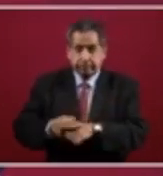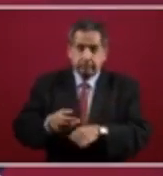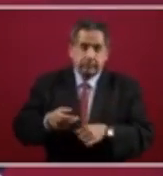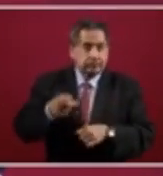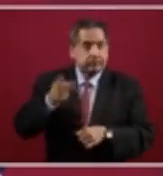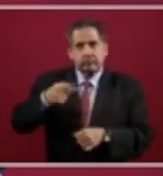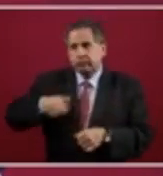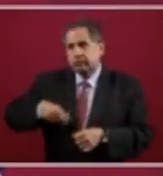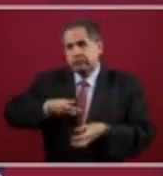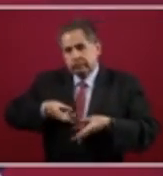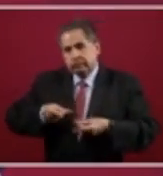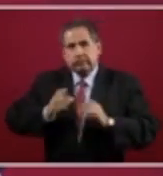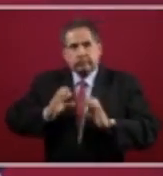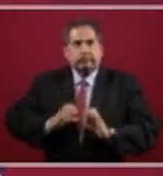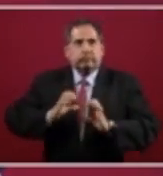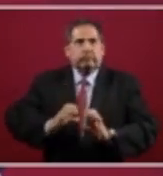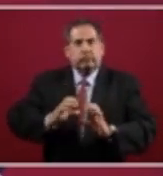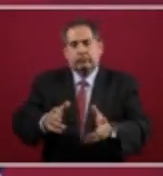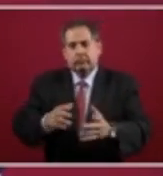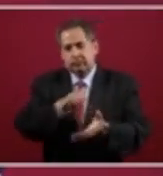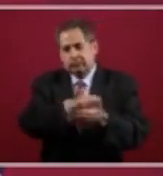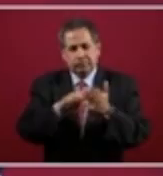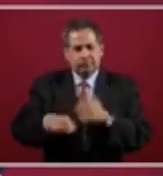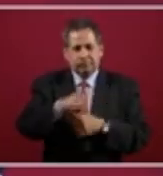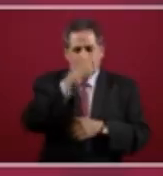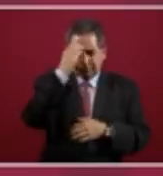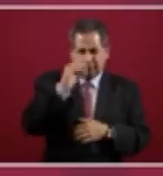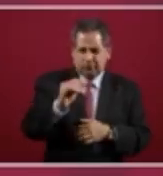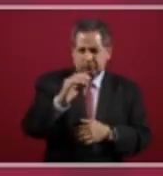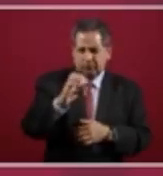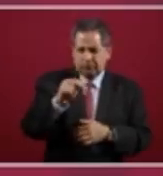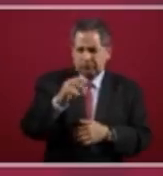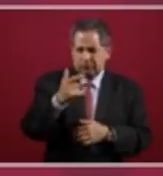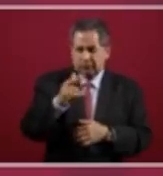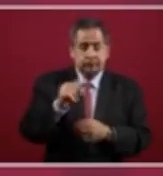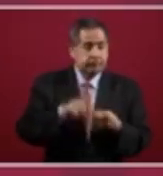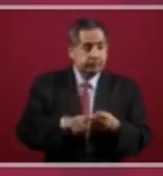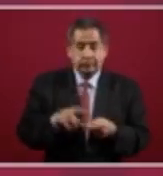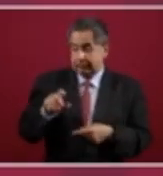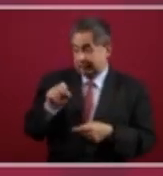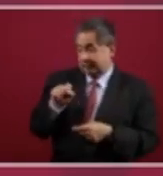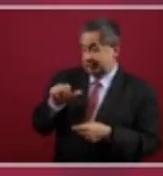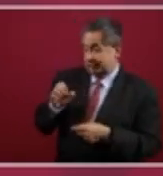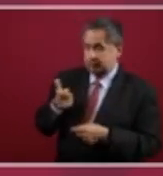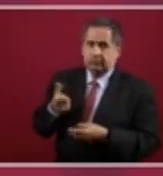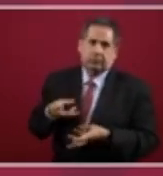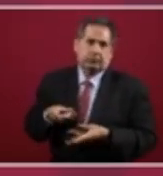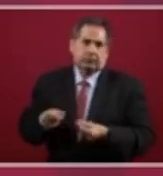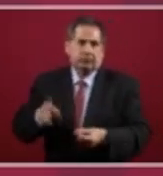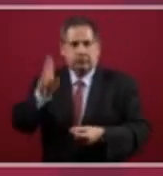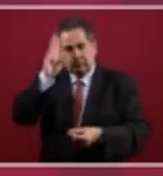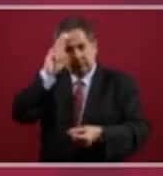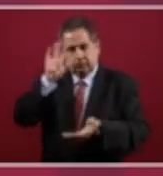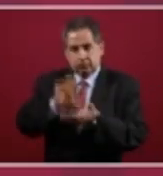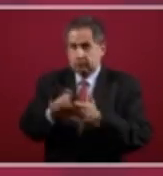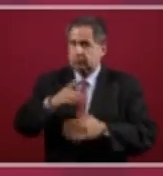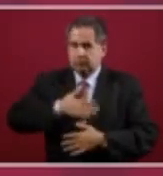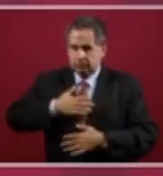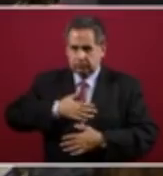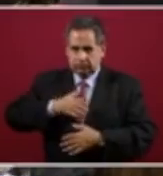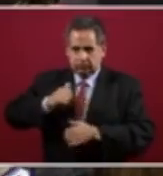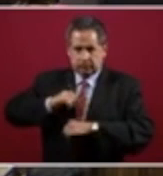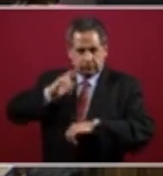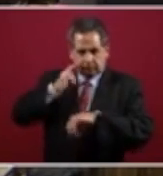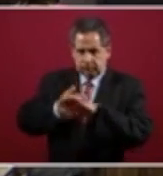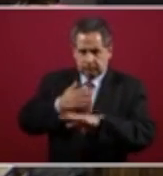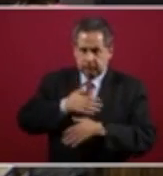administración. De hecho, cuando fue el caso de Oceanografía, el SAE gastó una fuerte cantidad hasta donde… A mí no me tocó, estoy hablando